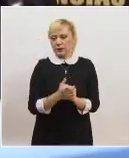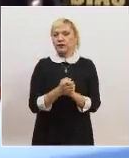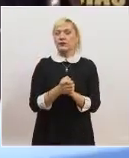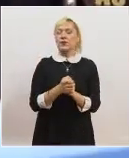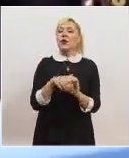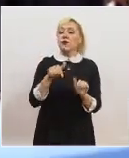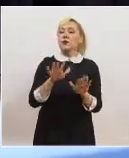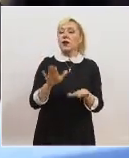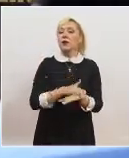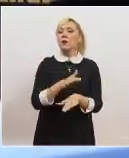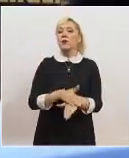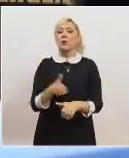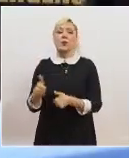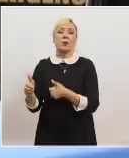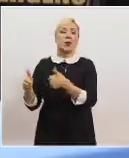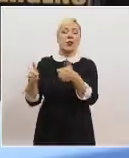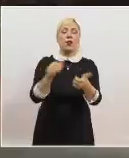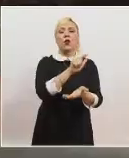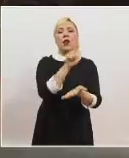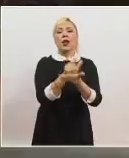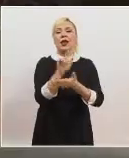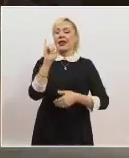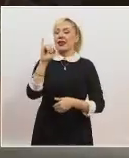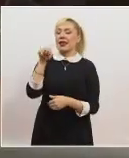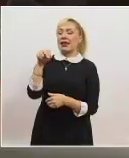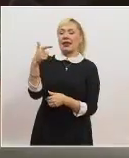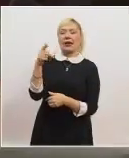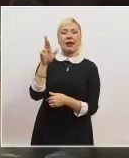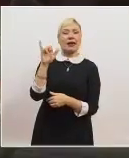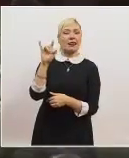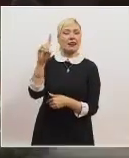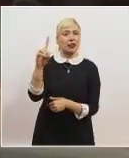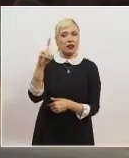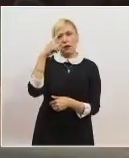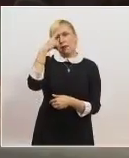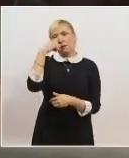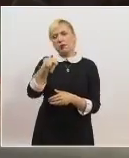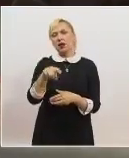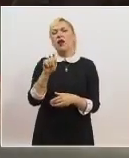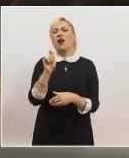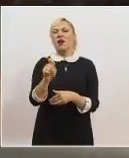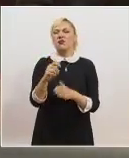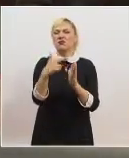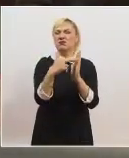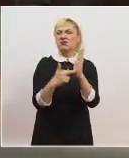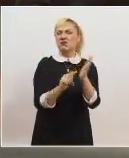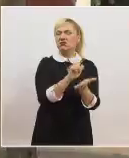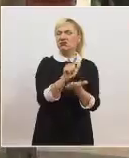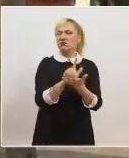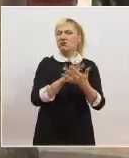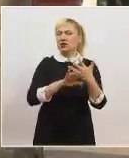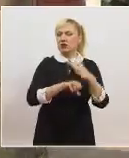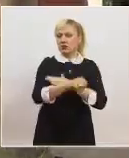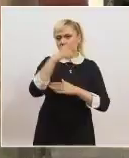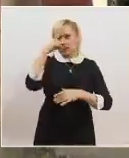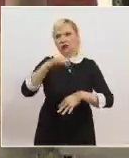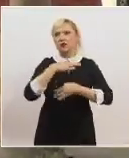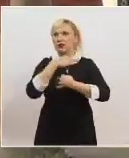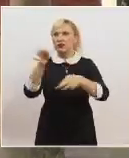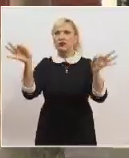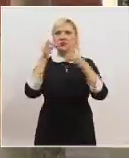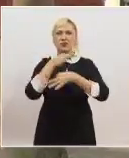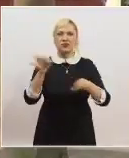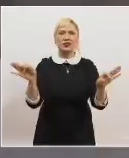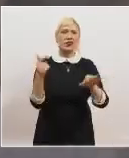fueron aprobadas en el contexto de la Ley Ingrid, que consistió en reformas a códigos penales locales para evitar la difusión de imágenes relacionadas